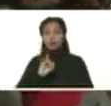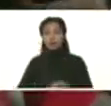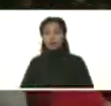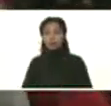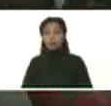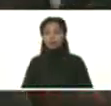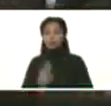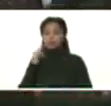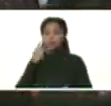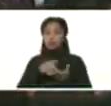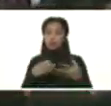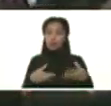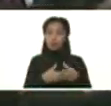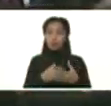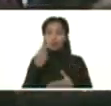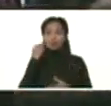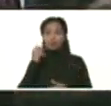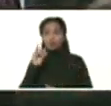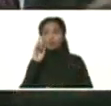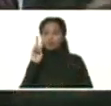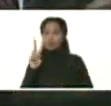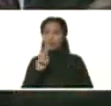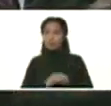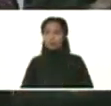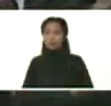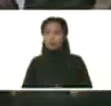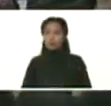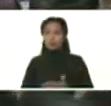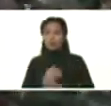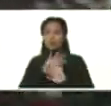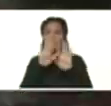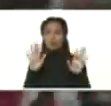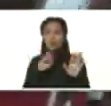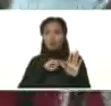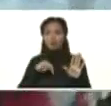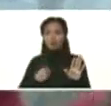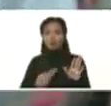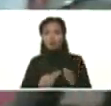Allá está la delegación de Haití. Y más temprano que tarde,